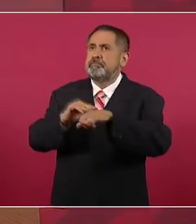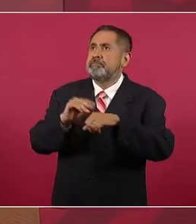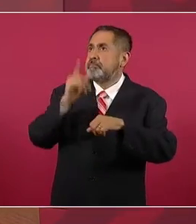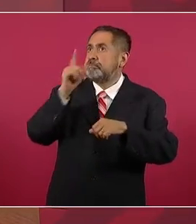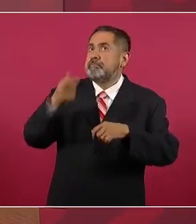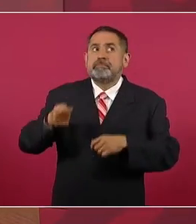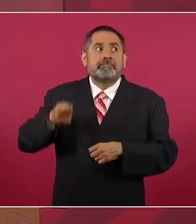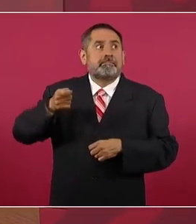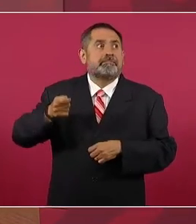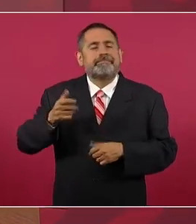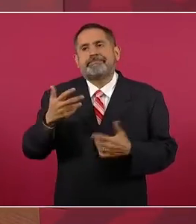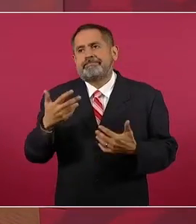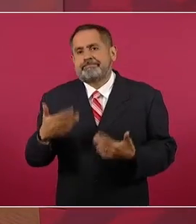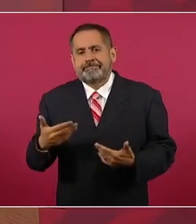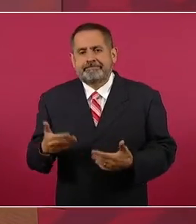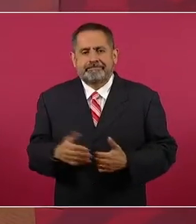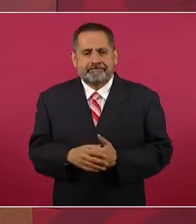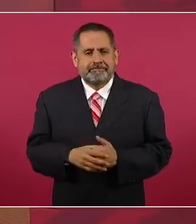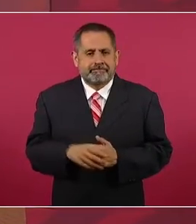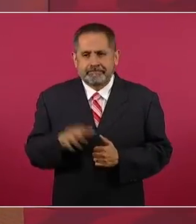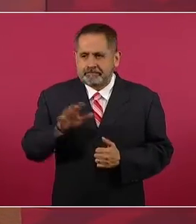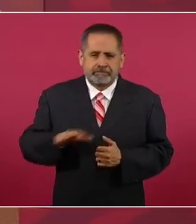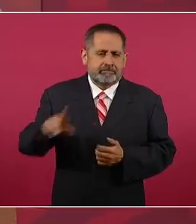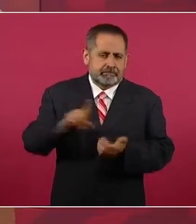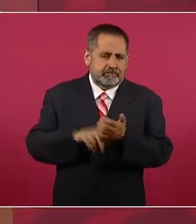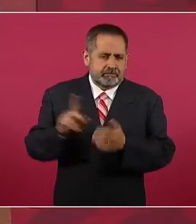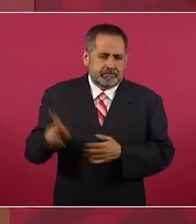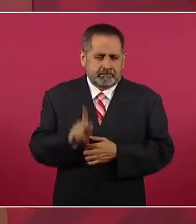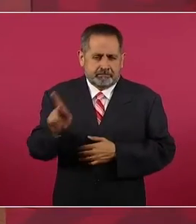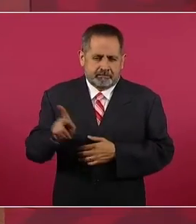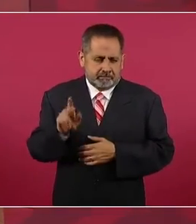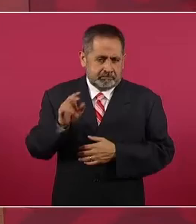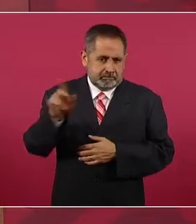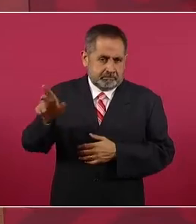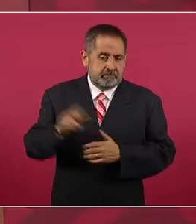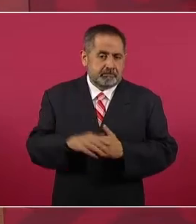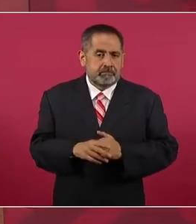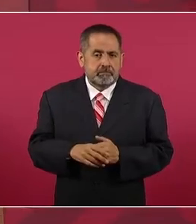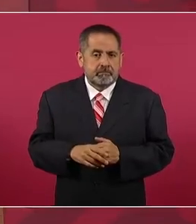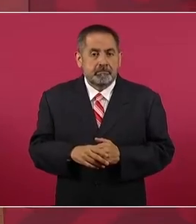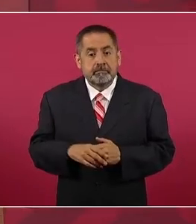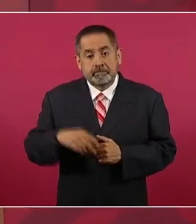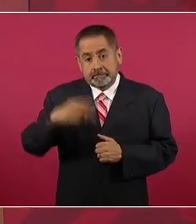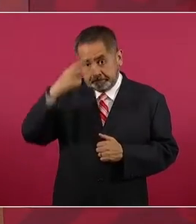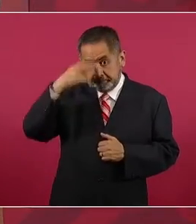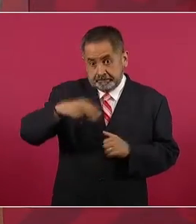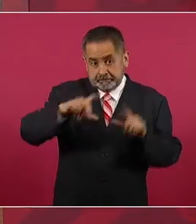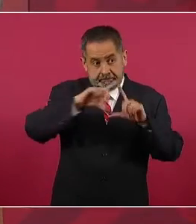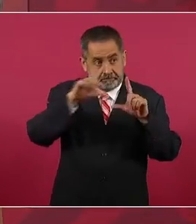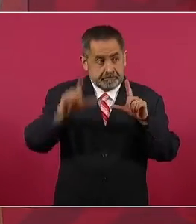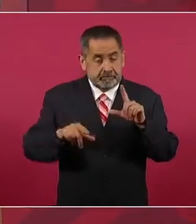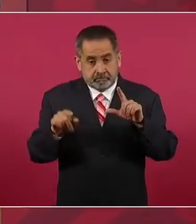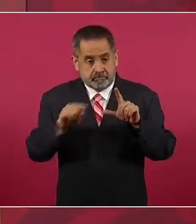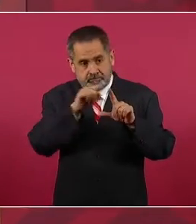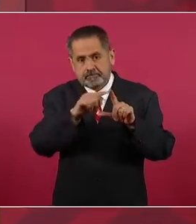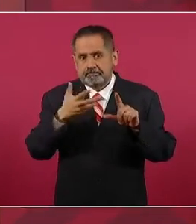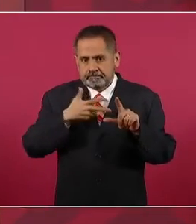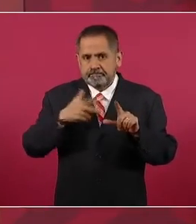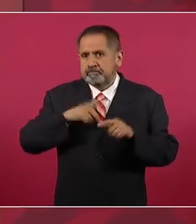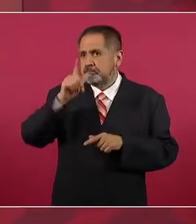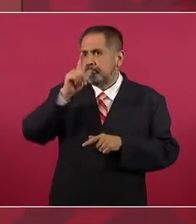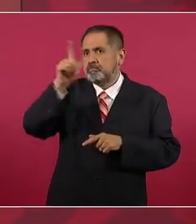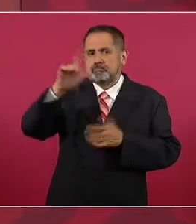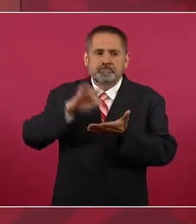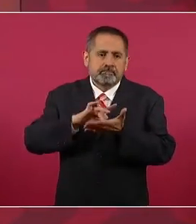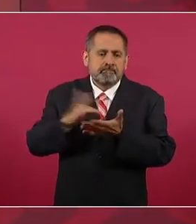energía eléctrica a los pueblos. México es de los países más electrificados del mundo, por